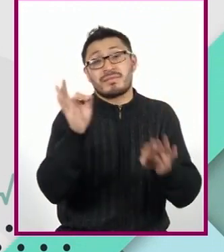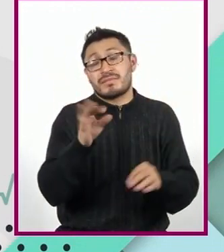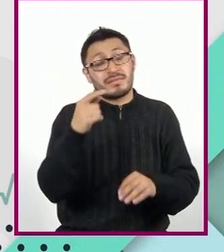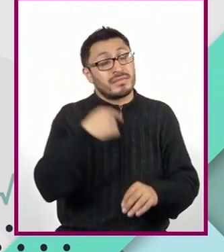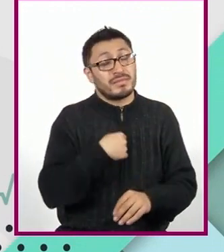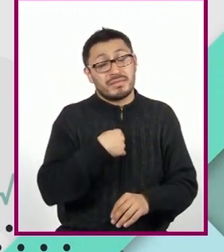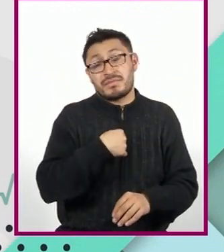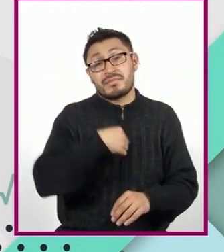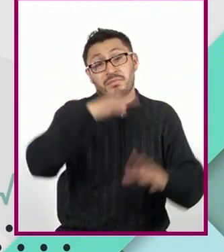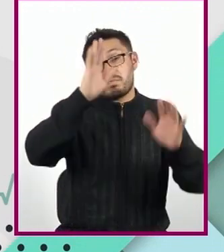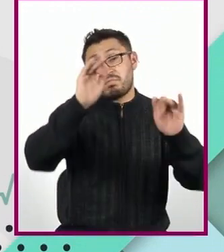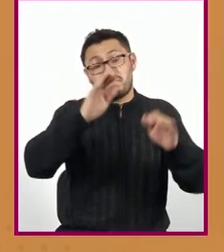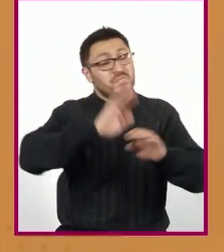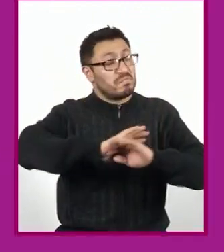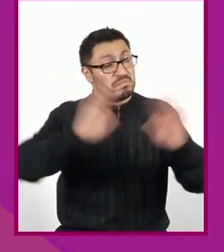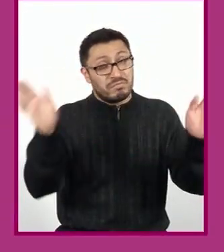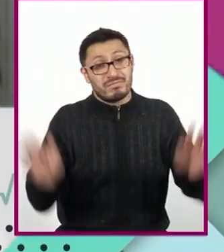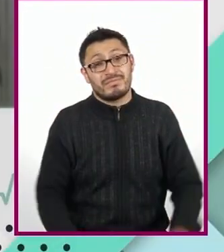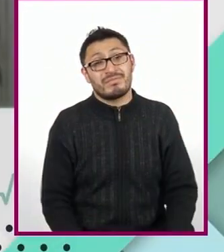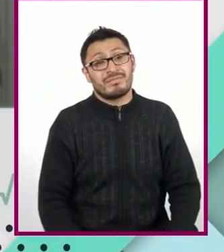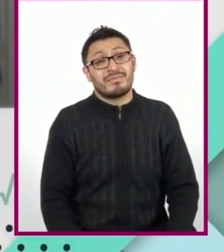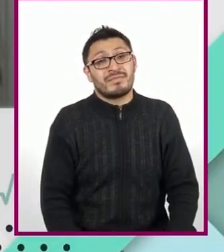me despido de ustedes. ¡Hasta la próxima!